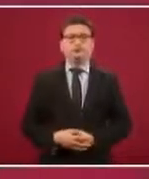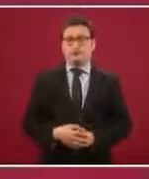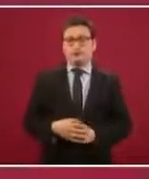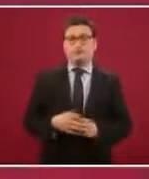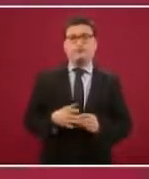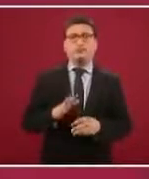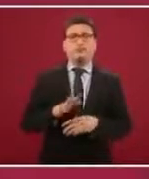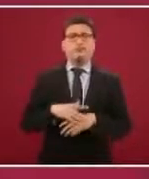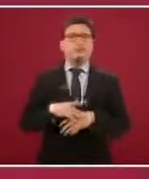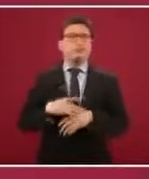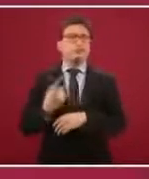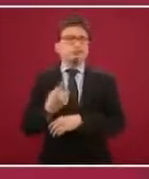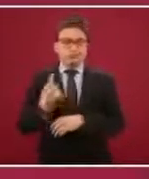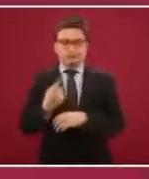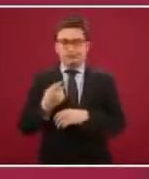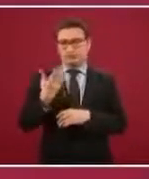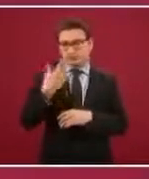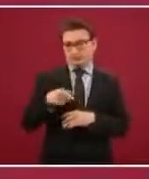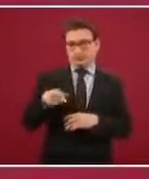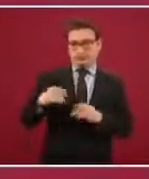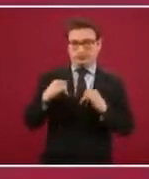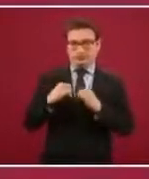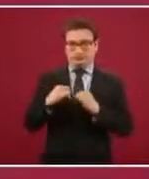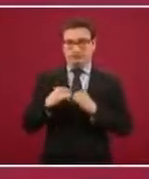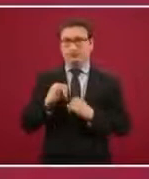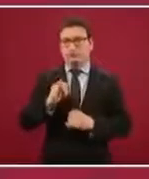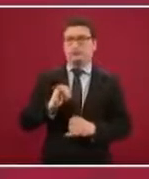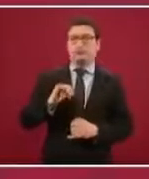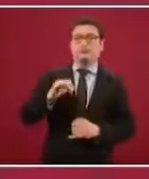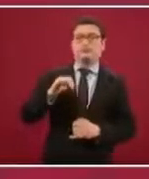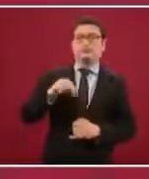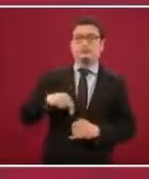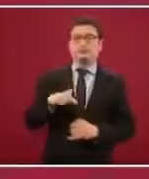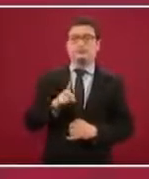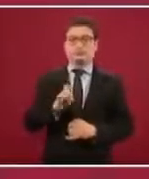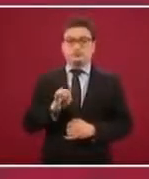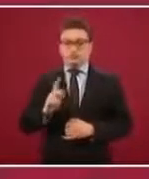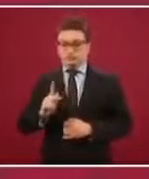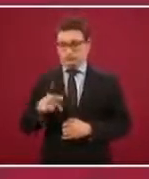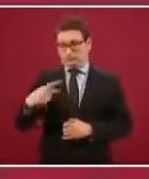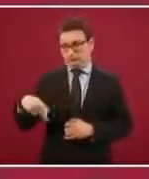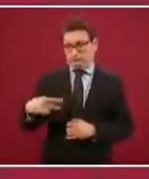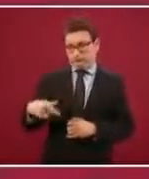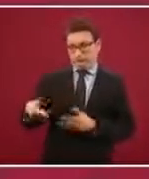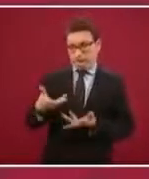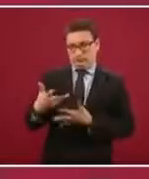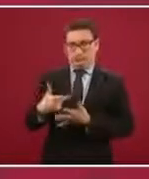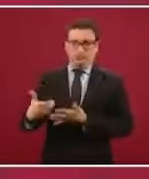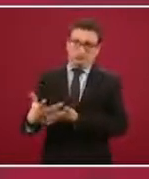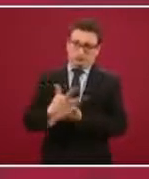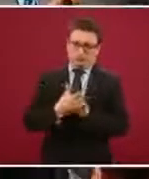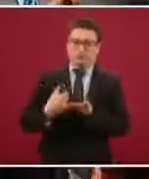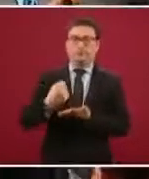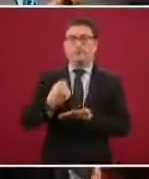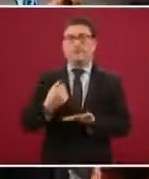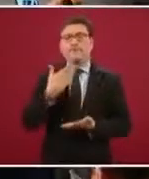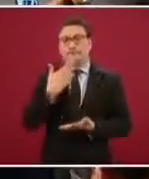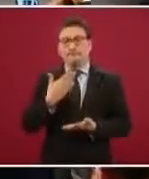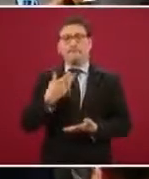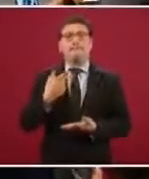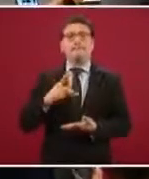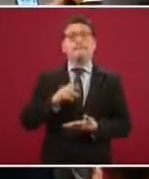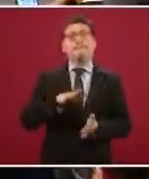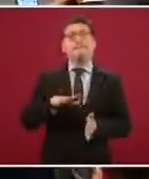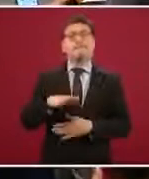lo que corresponde al instituto para devolverle al pueblo lo robado lo que ha obtenido pero también